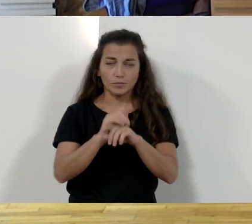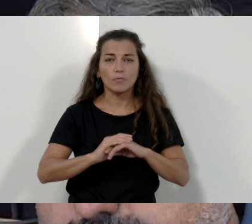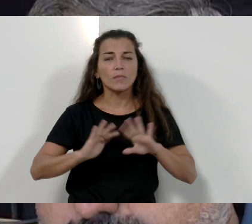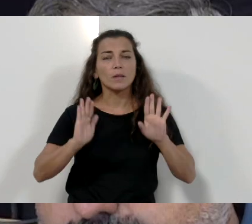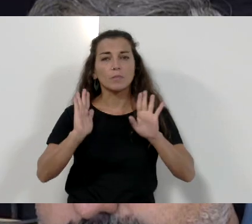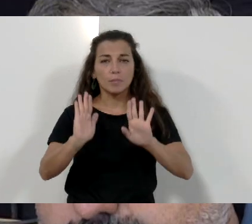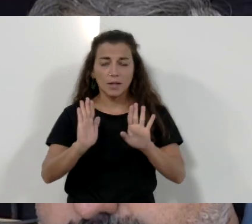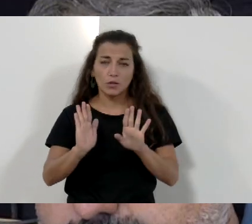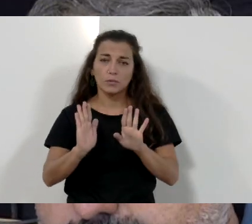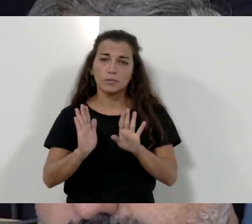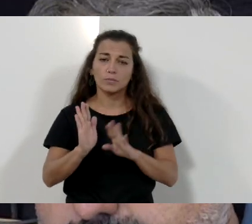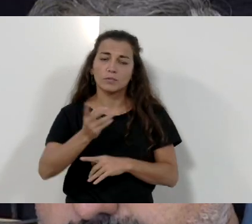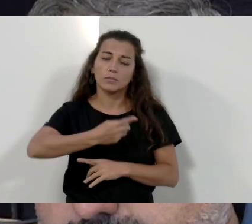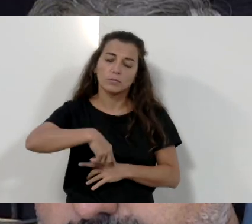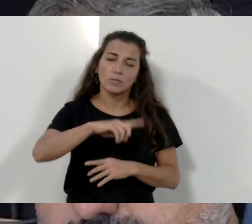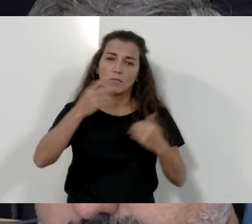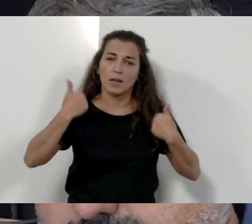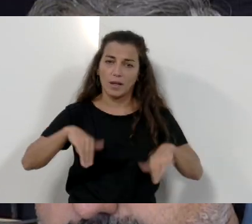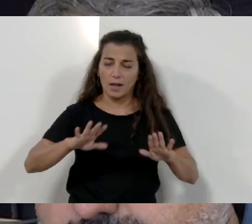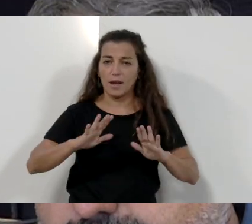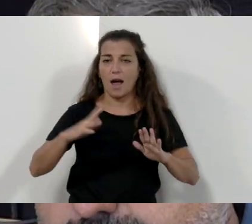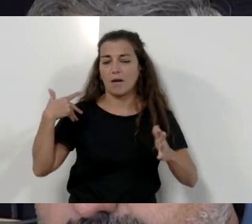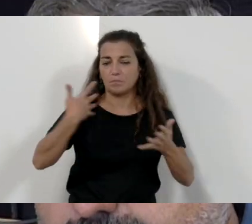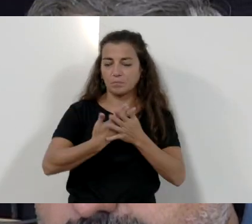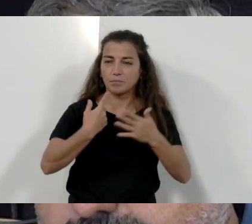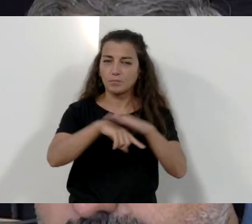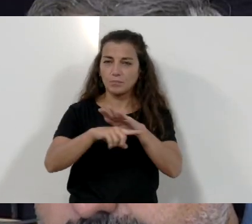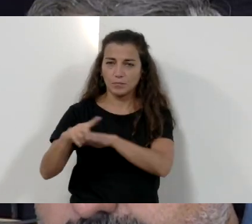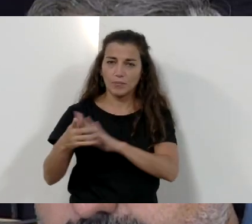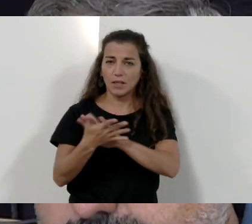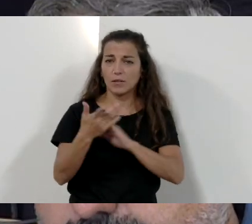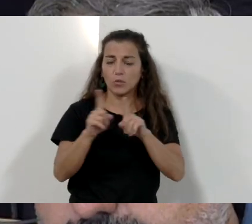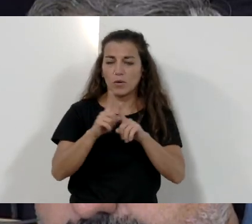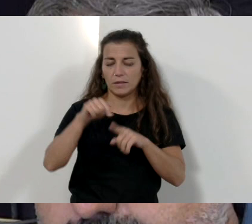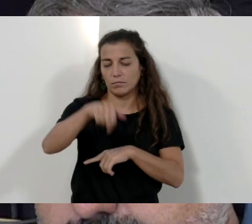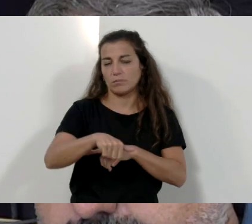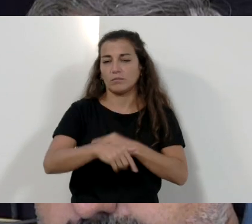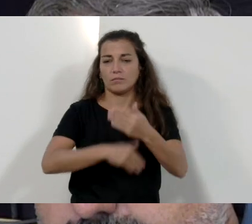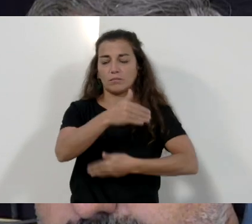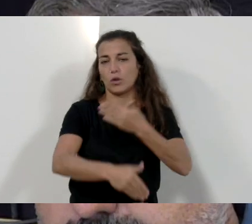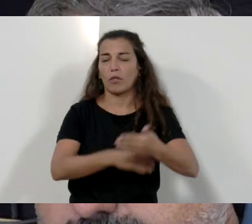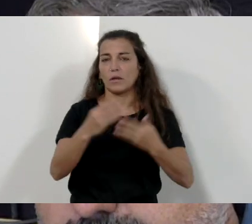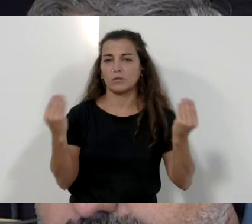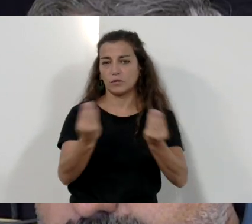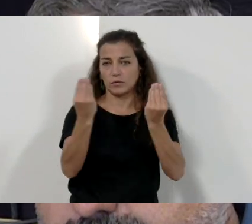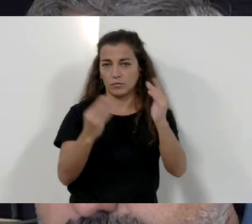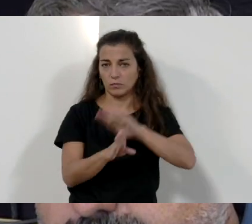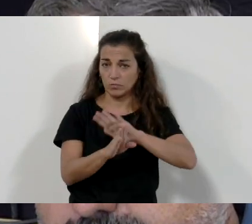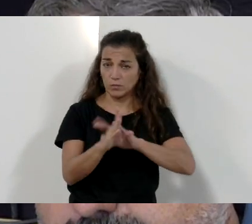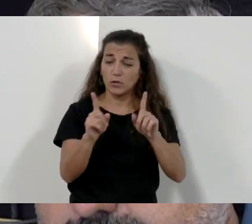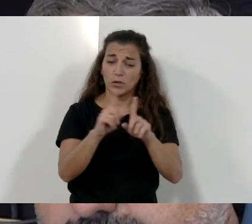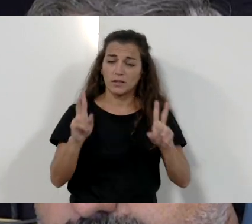vamos a hacer cosas como ya estamos haciendo. Es una mejora continua esto de que la